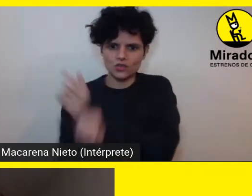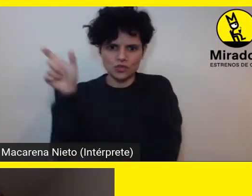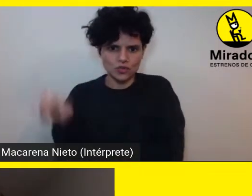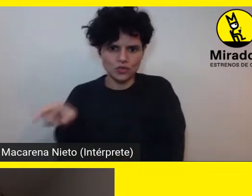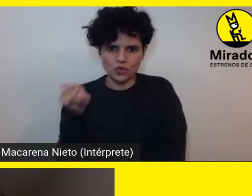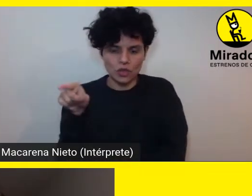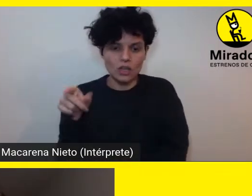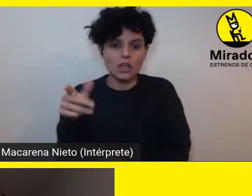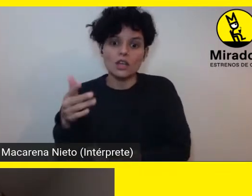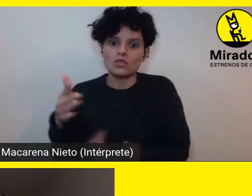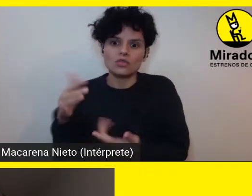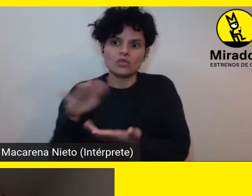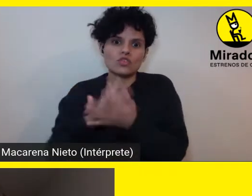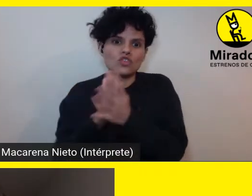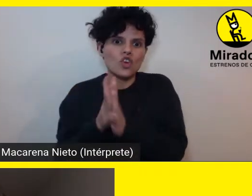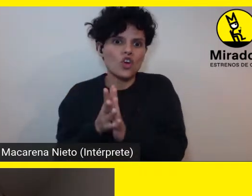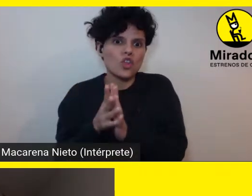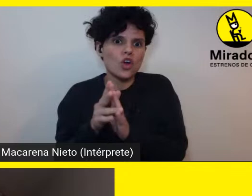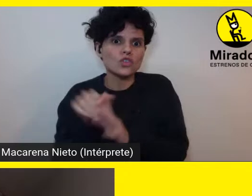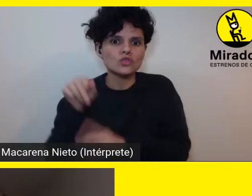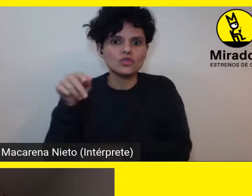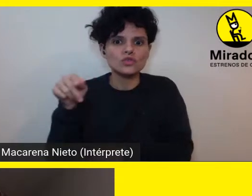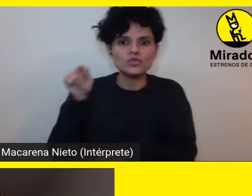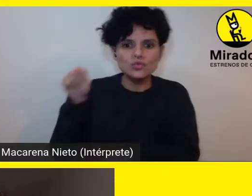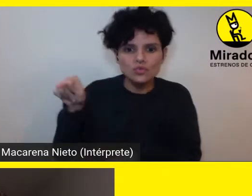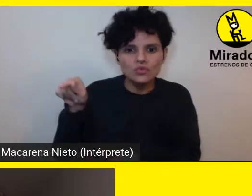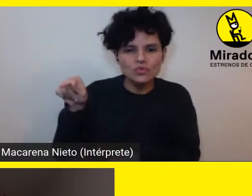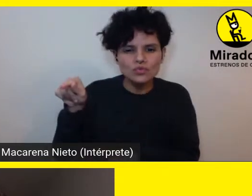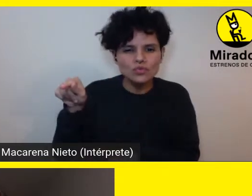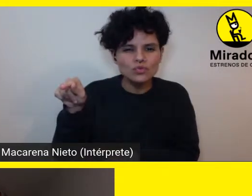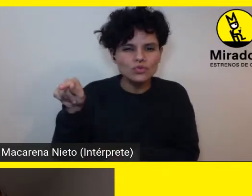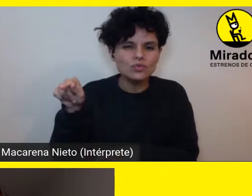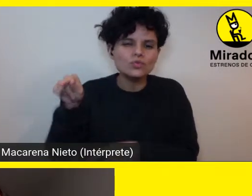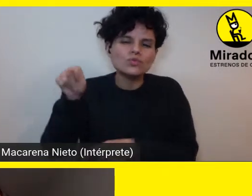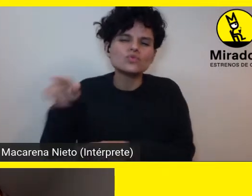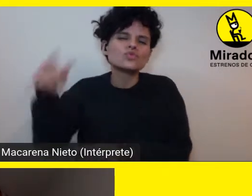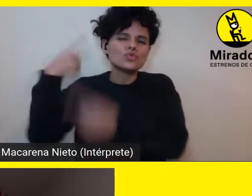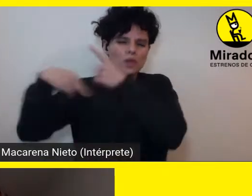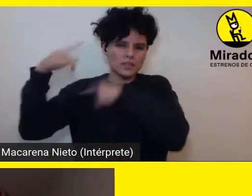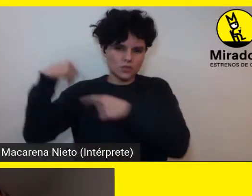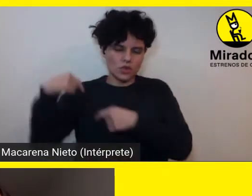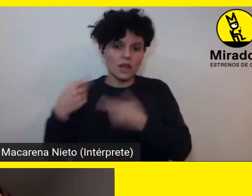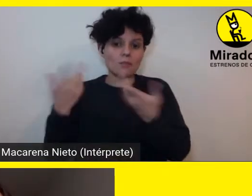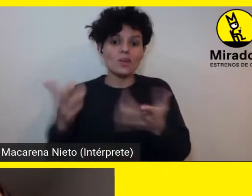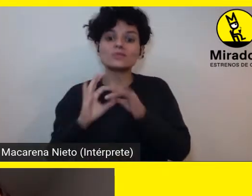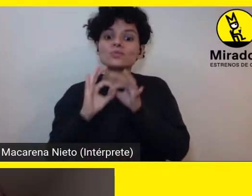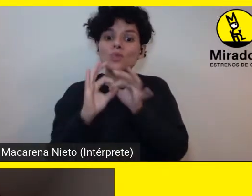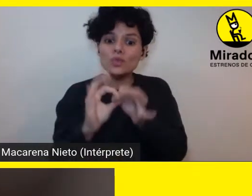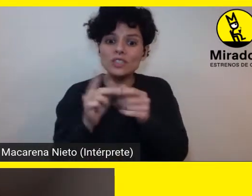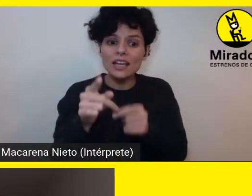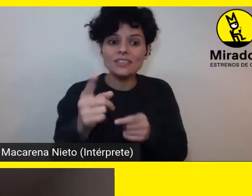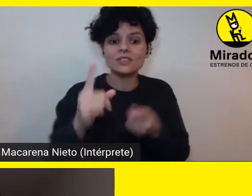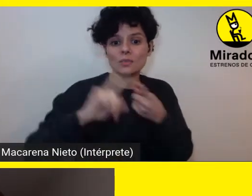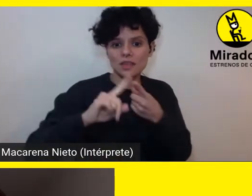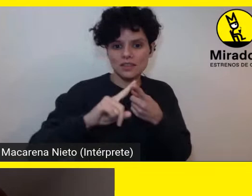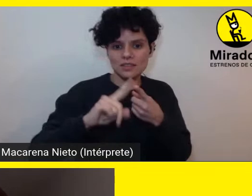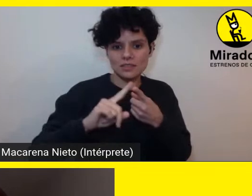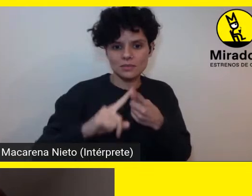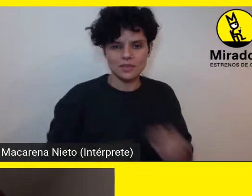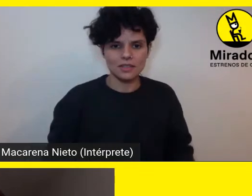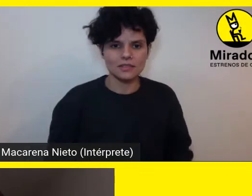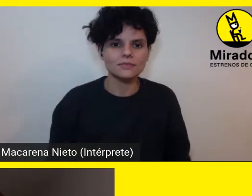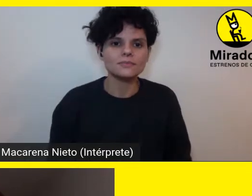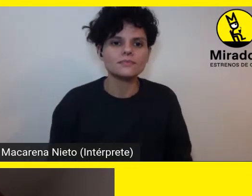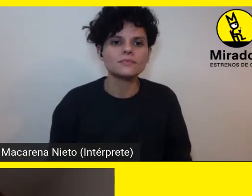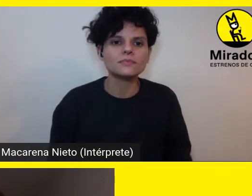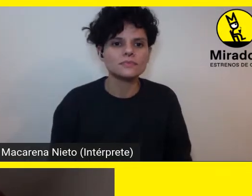Y con su caso, y que esa es la razón por la que nos estás acompañando, y te lo agradecemos muchísimo. Gracias. Gracias.